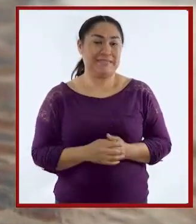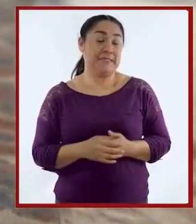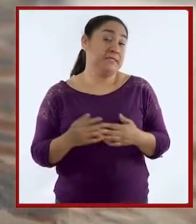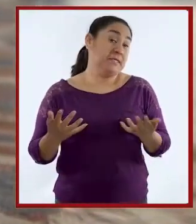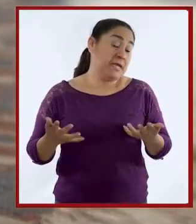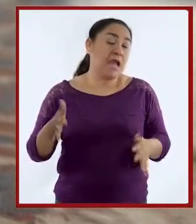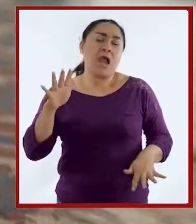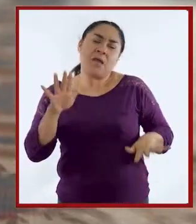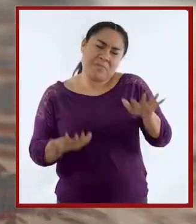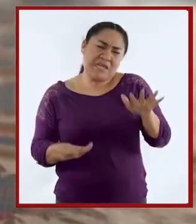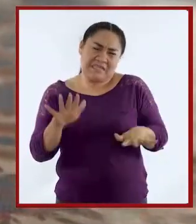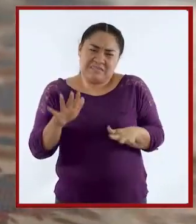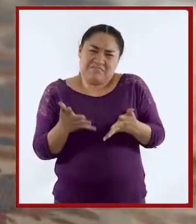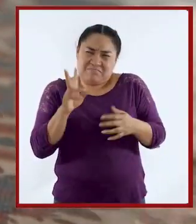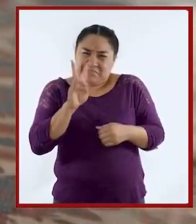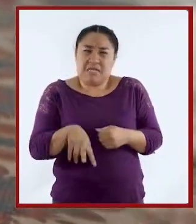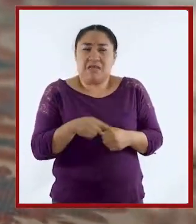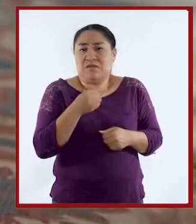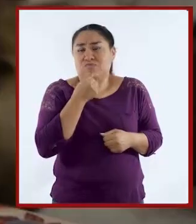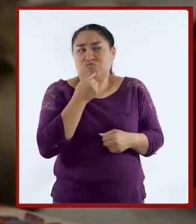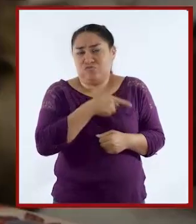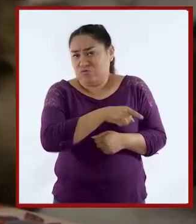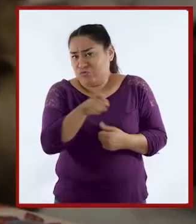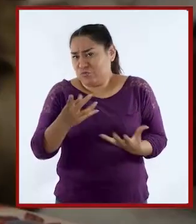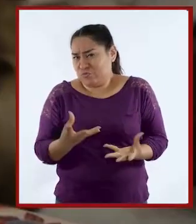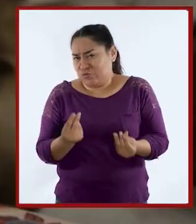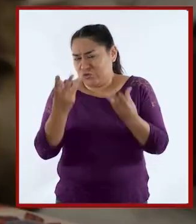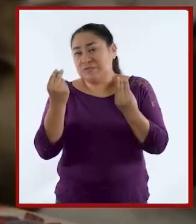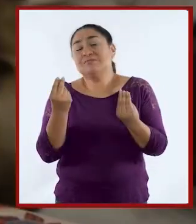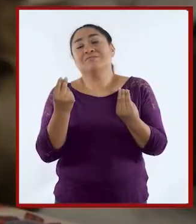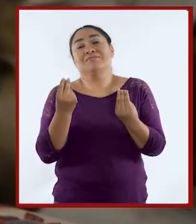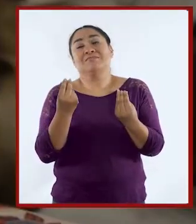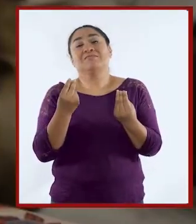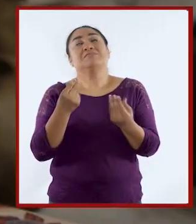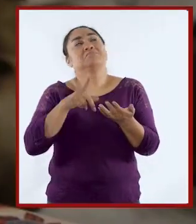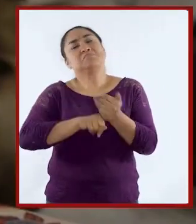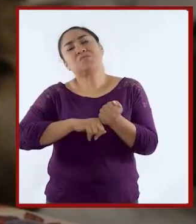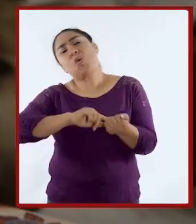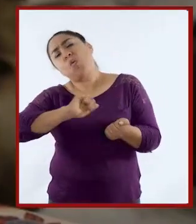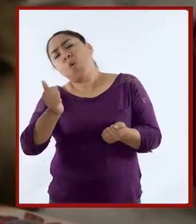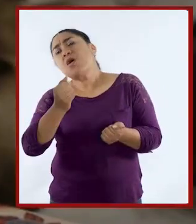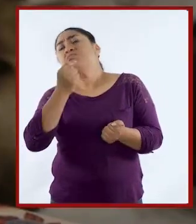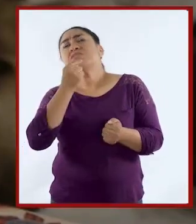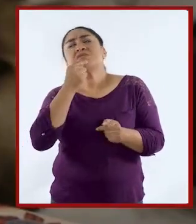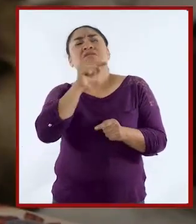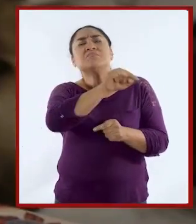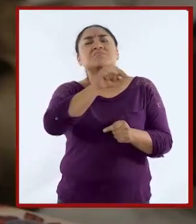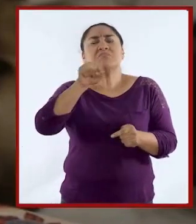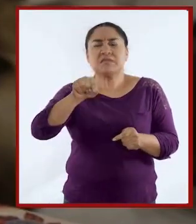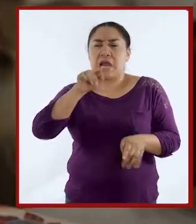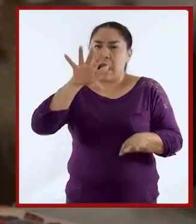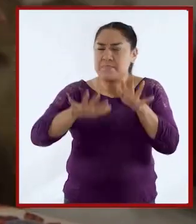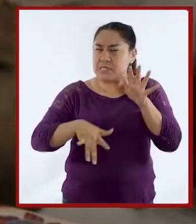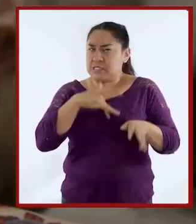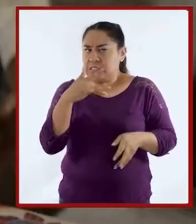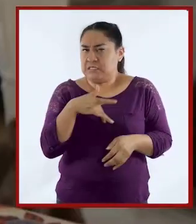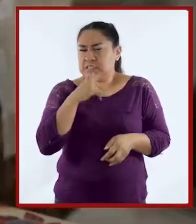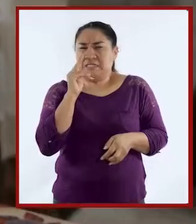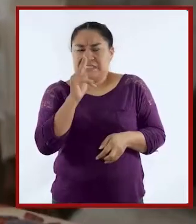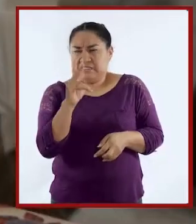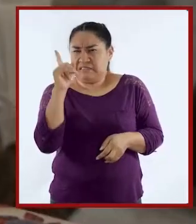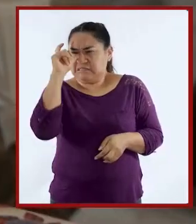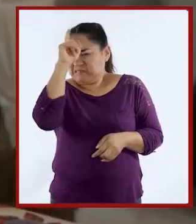Gracias. A veces, para muchos niños, tanto de estas comunidades como para cualquier otro niño, resultaba un